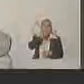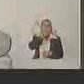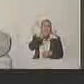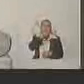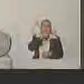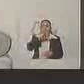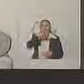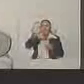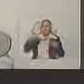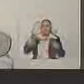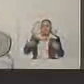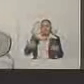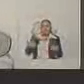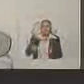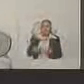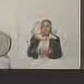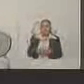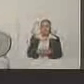nuestros vecinos.